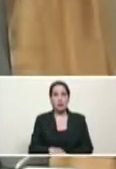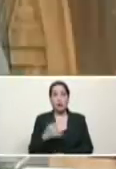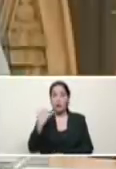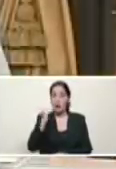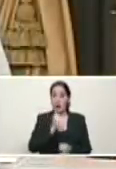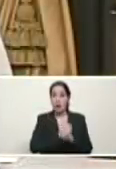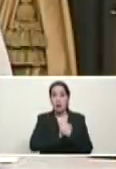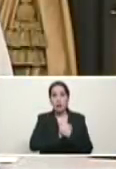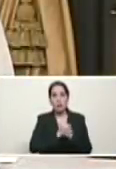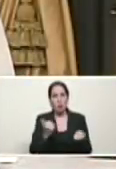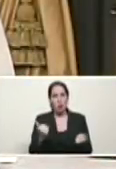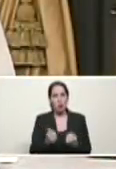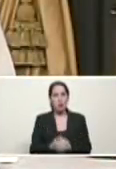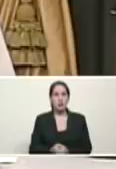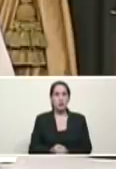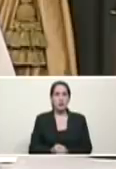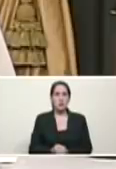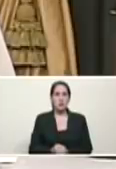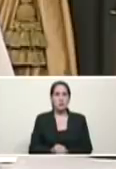amor máximo